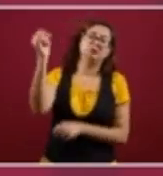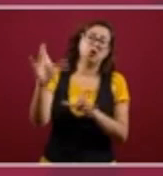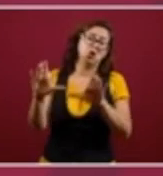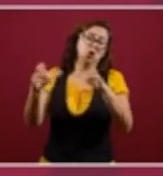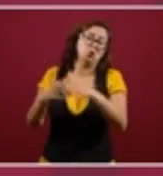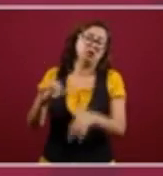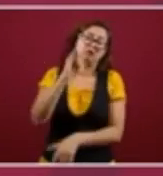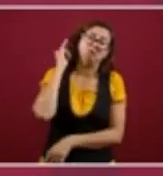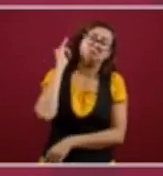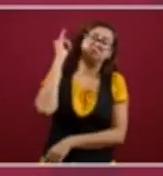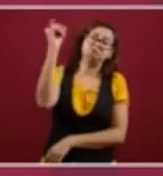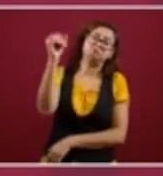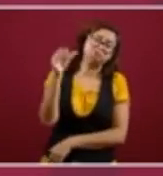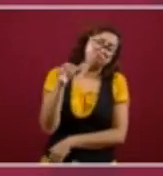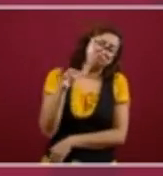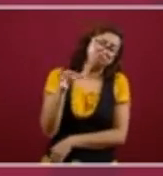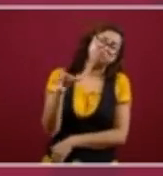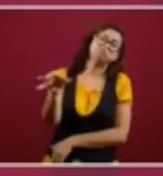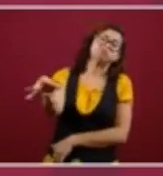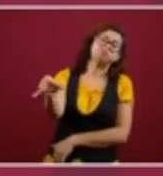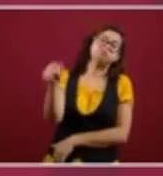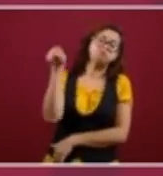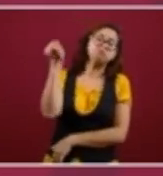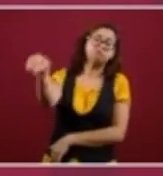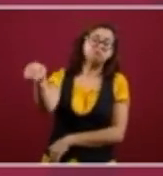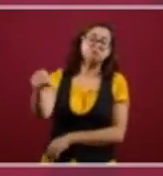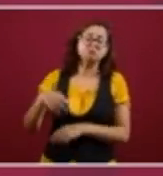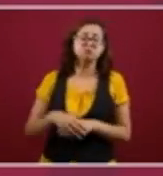comunidad apartada, tiene